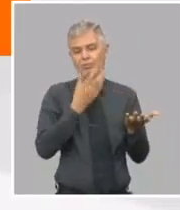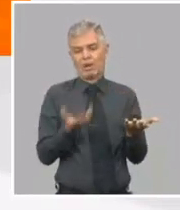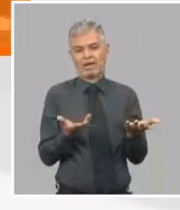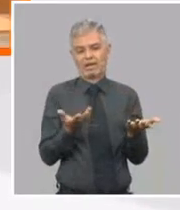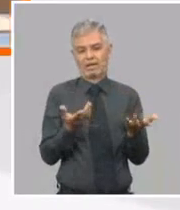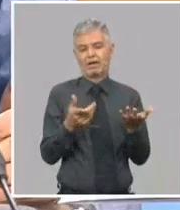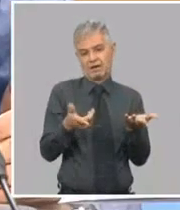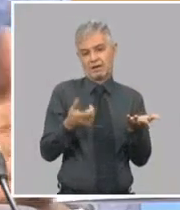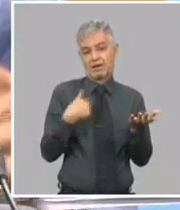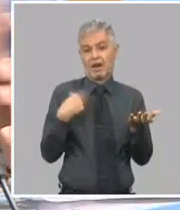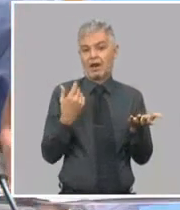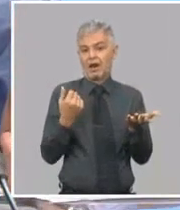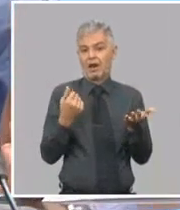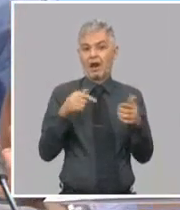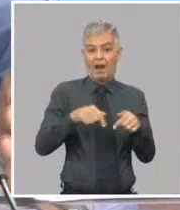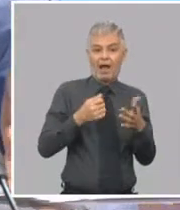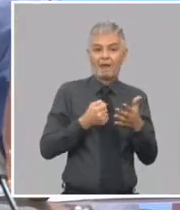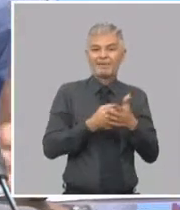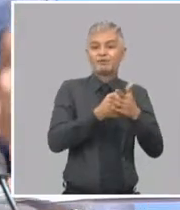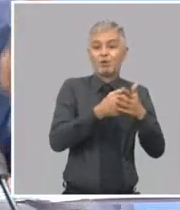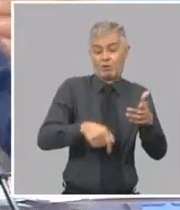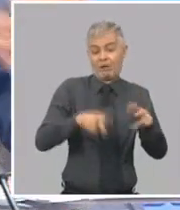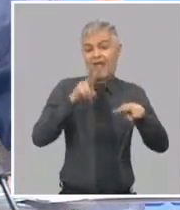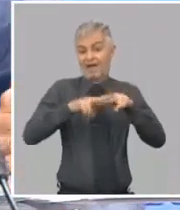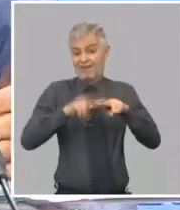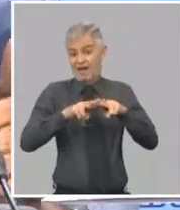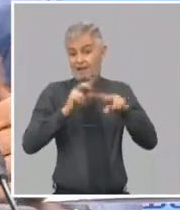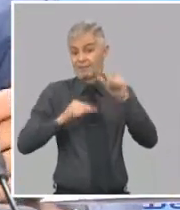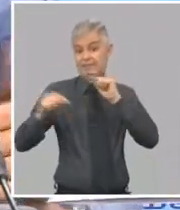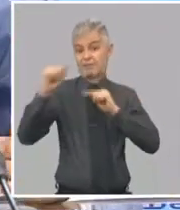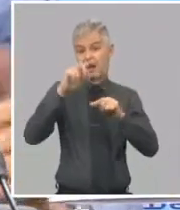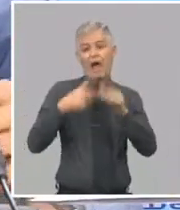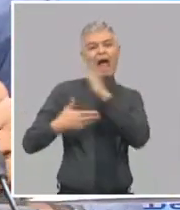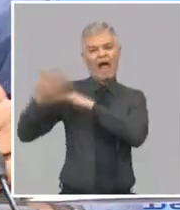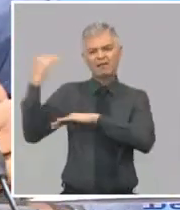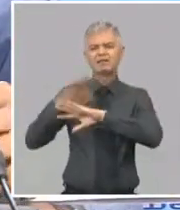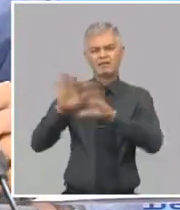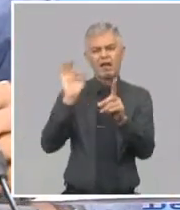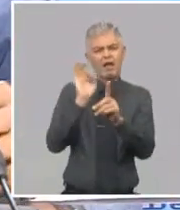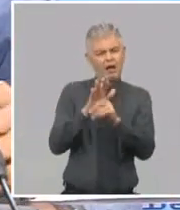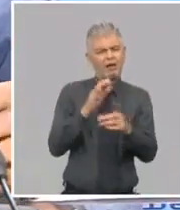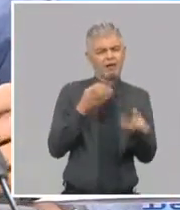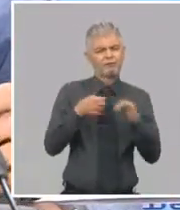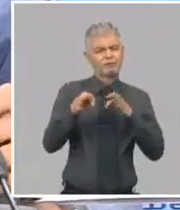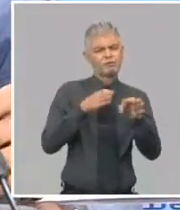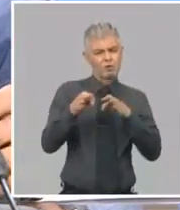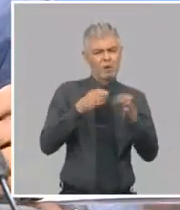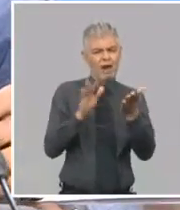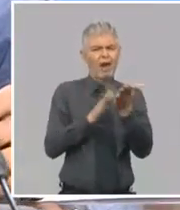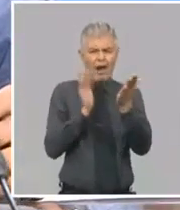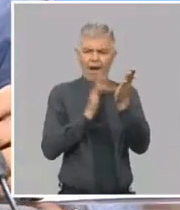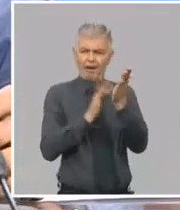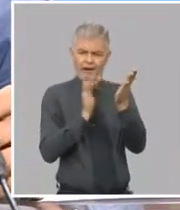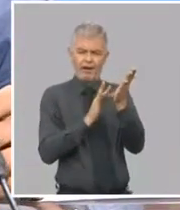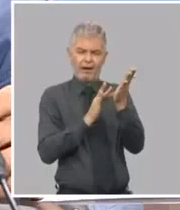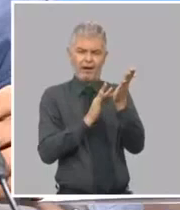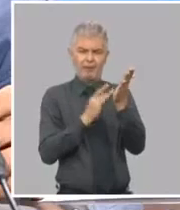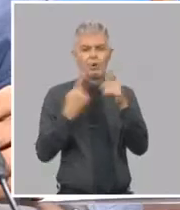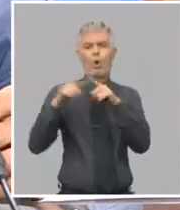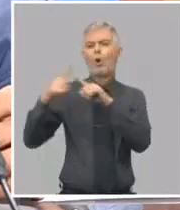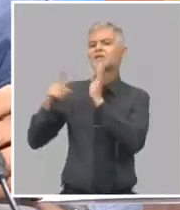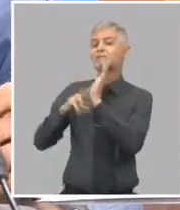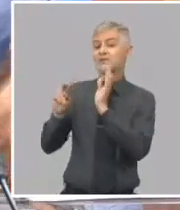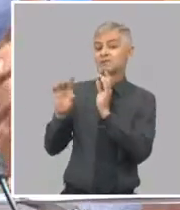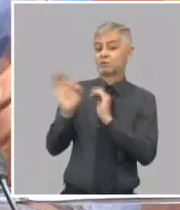vamos a decir la presión de la habana como mercado porque ya se había probado que se habían comercializado como se puede ver ya se han